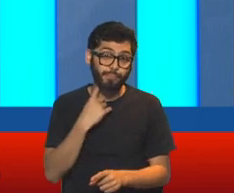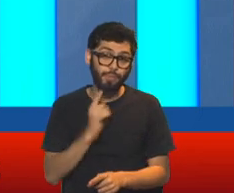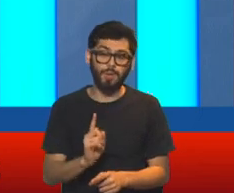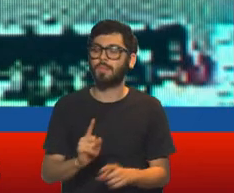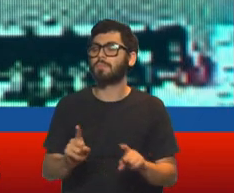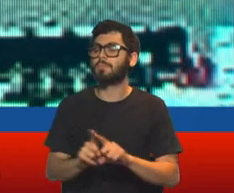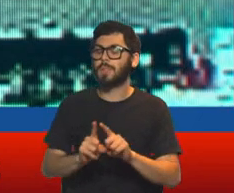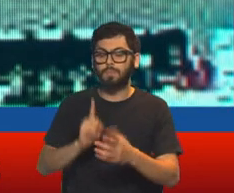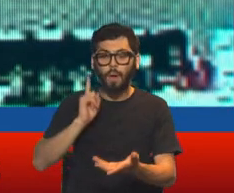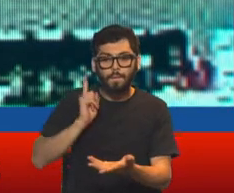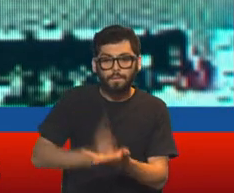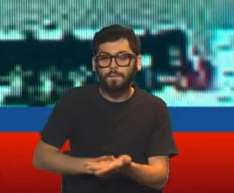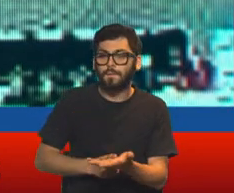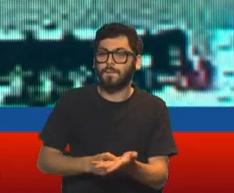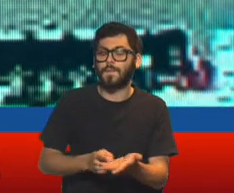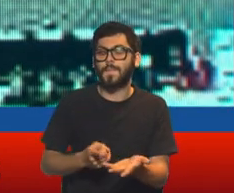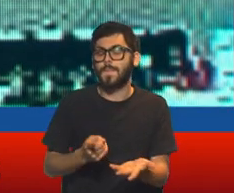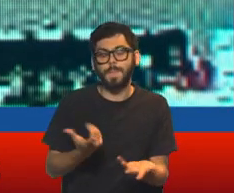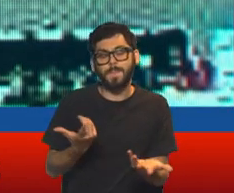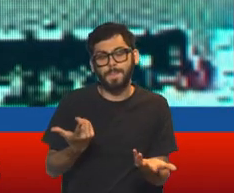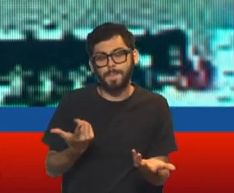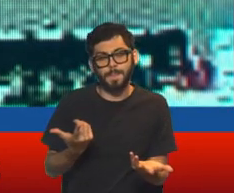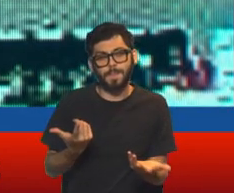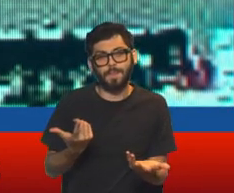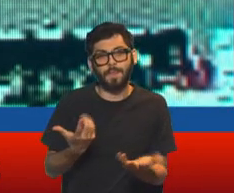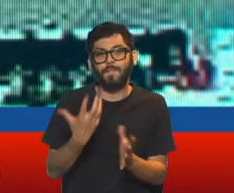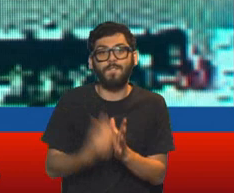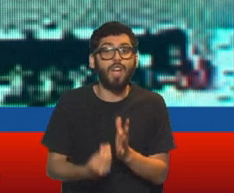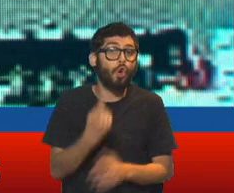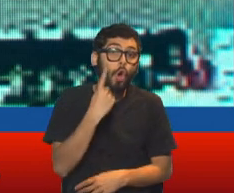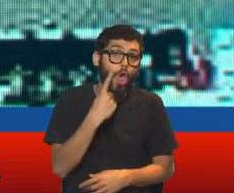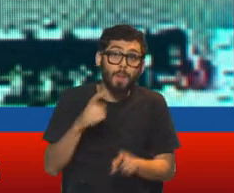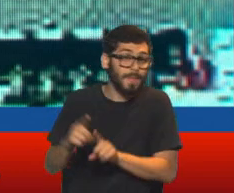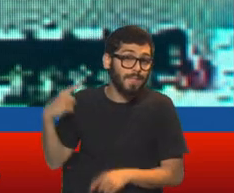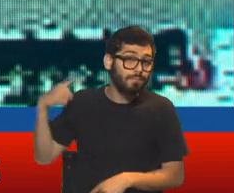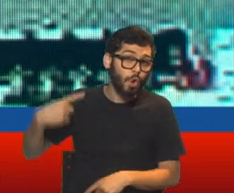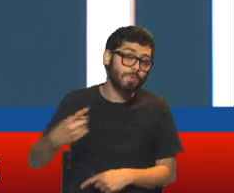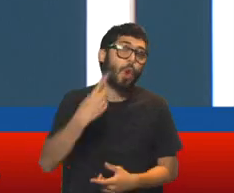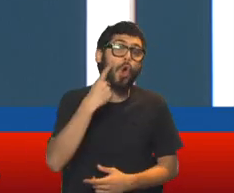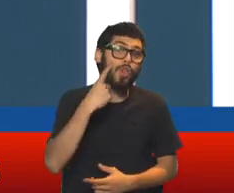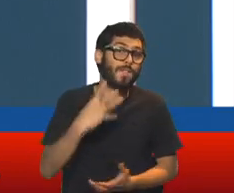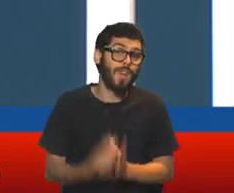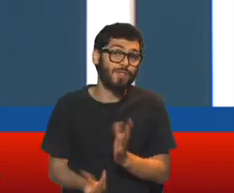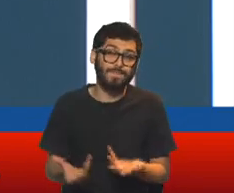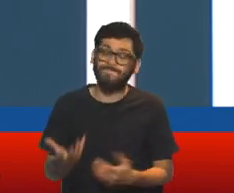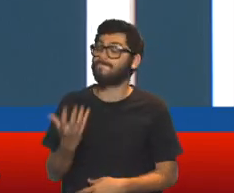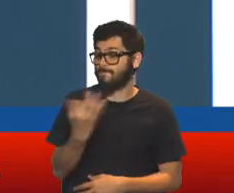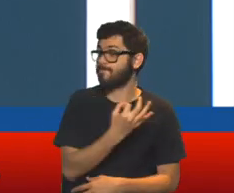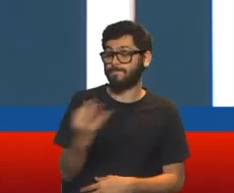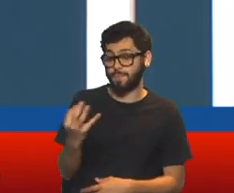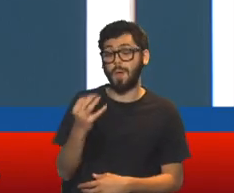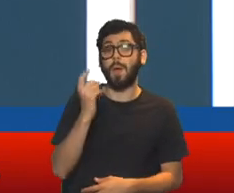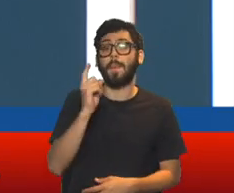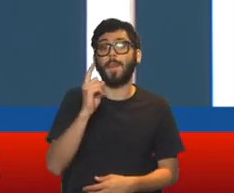cualquier restricción y en cualquier flexibilización, lo que fallaron fueron los controles. Totalmente. Totalmente. Sí. Lo que pasa es que sabemos siempre que